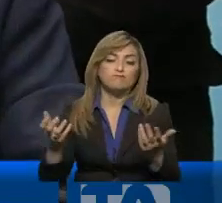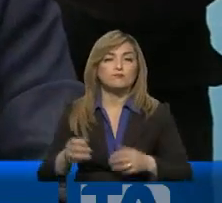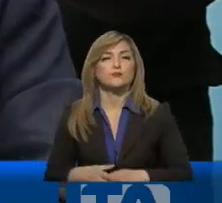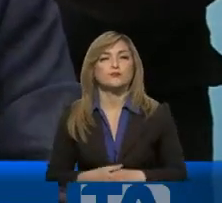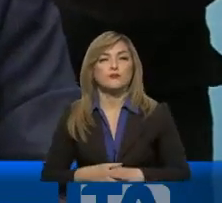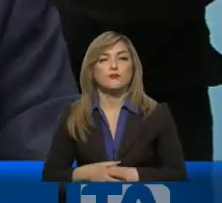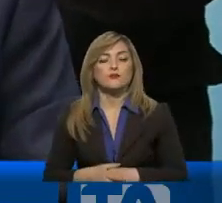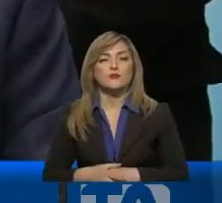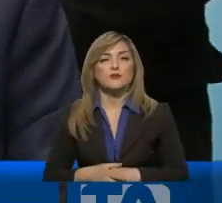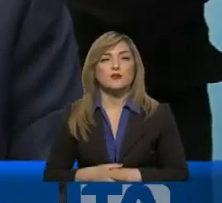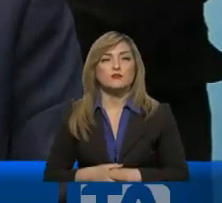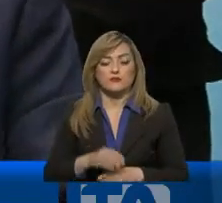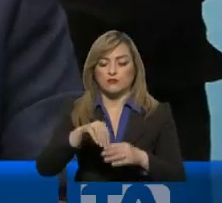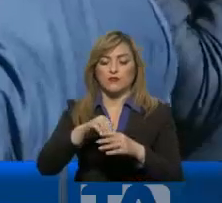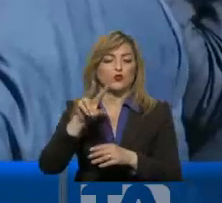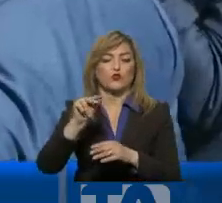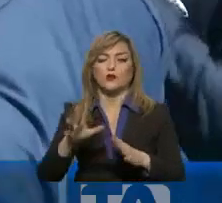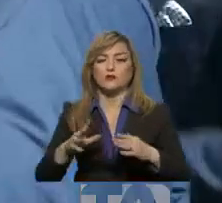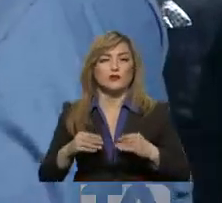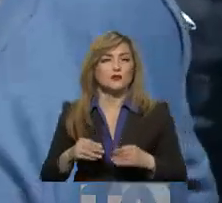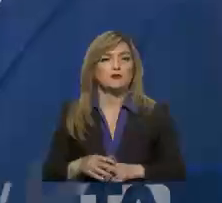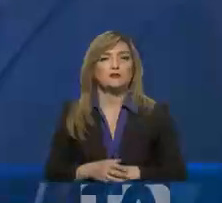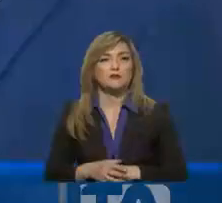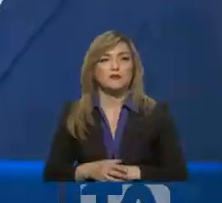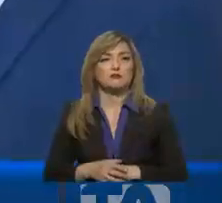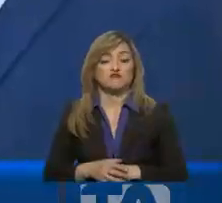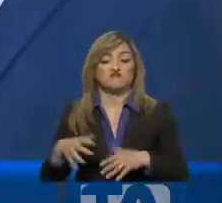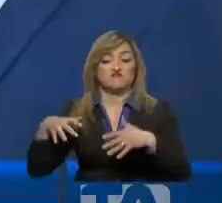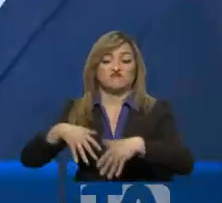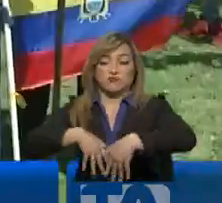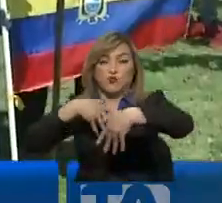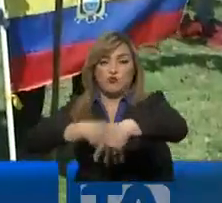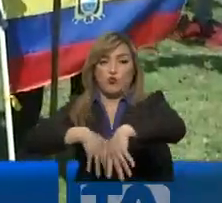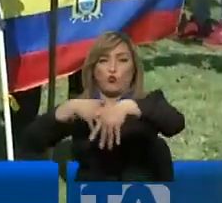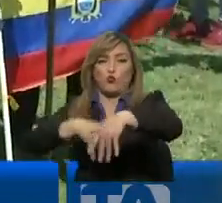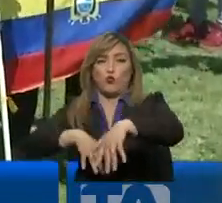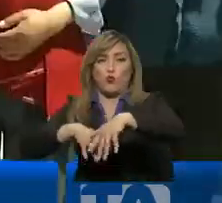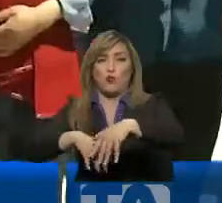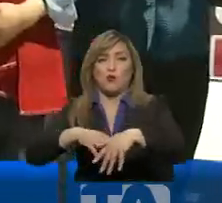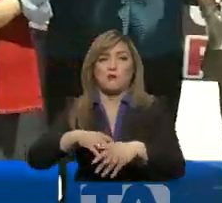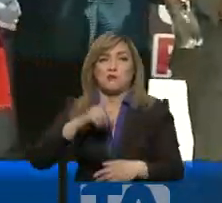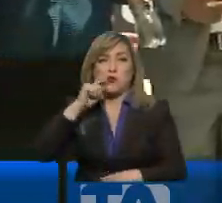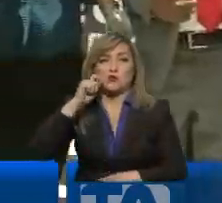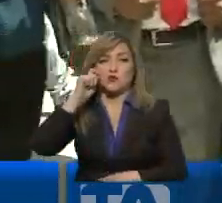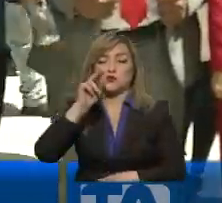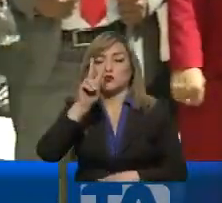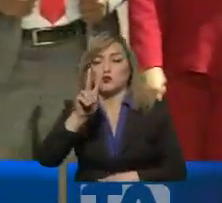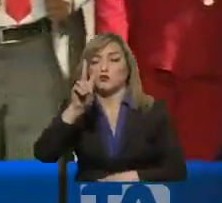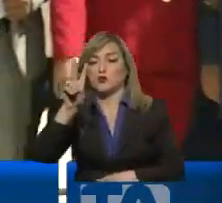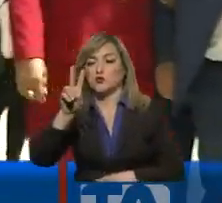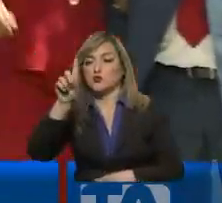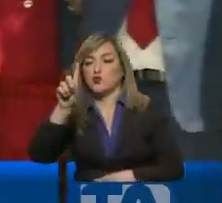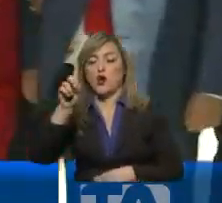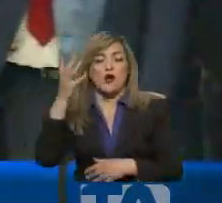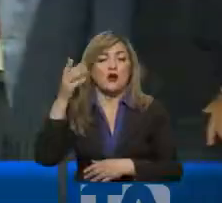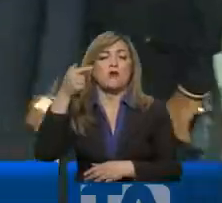recursos nosotros no damos por aceptado. Y por ello se movilizarán en Quito los 221 alcaldes hacia el Palacio de